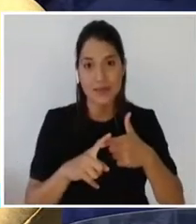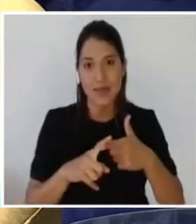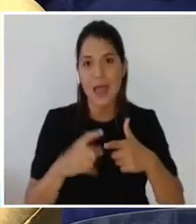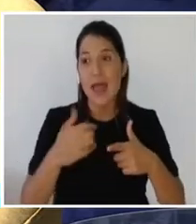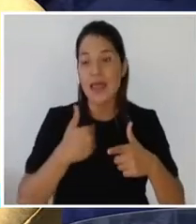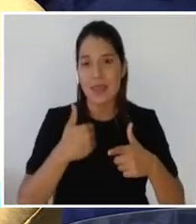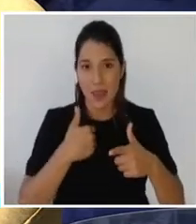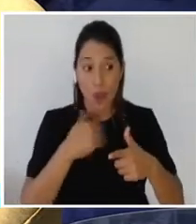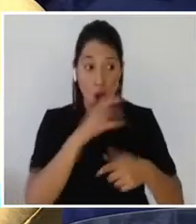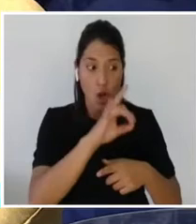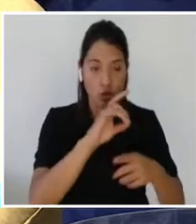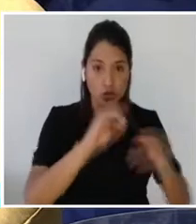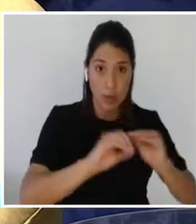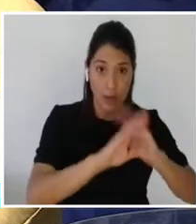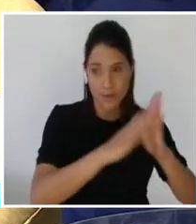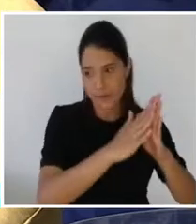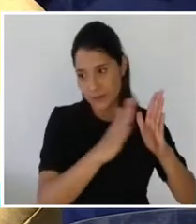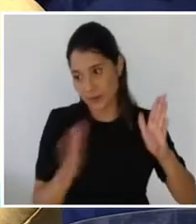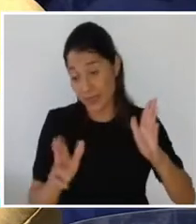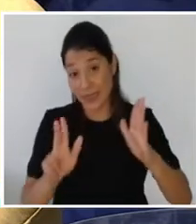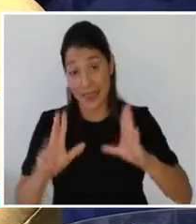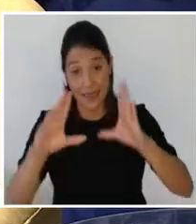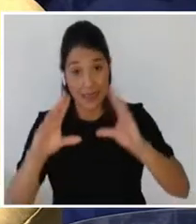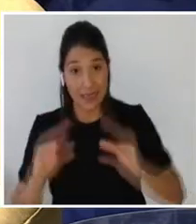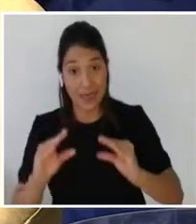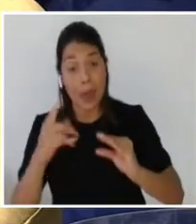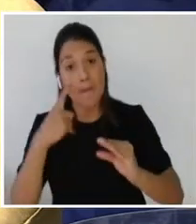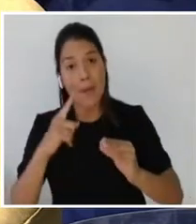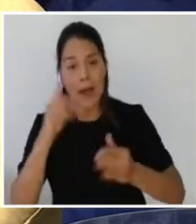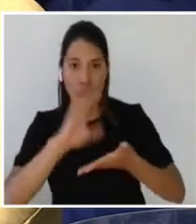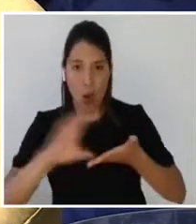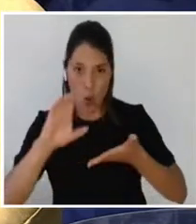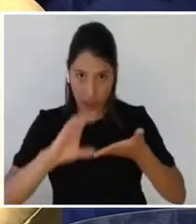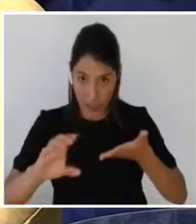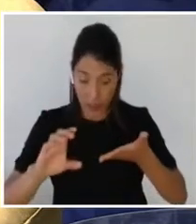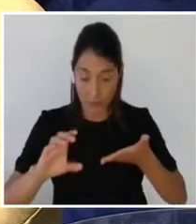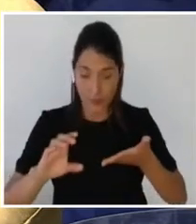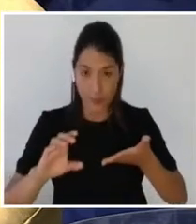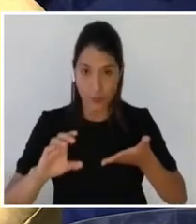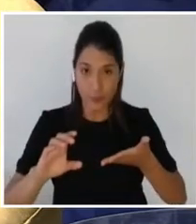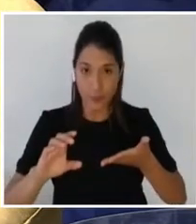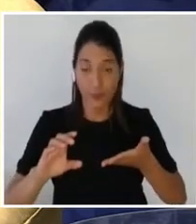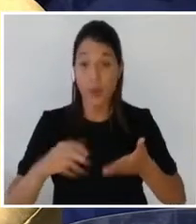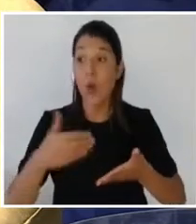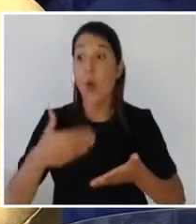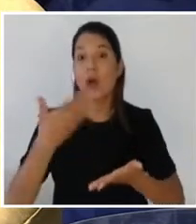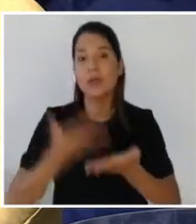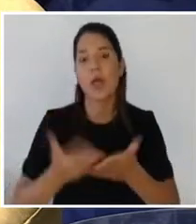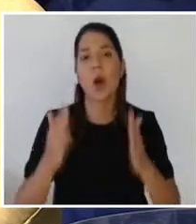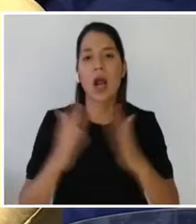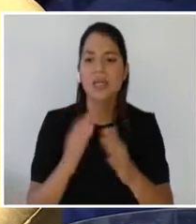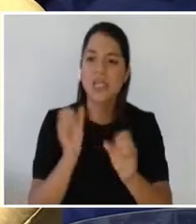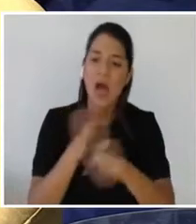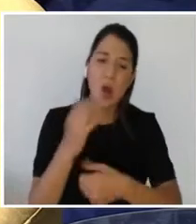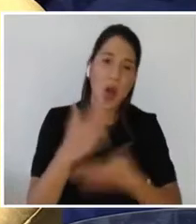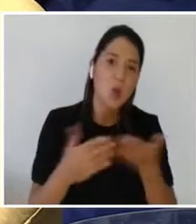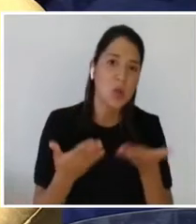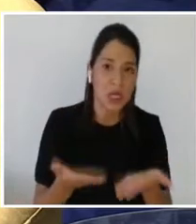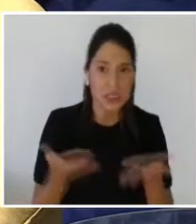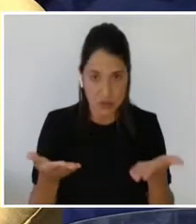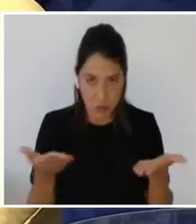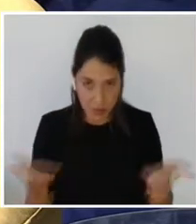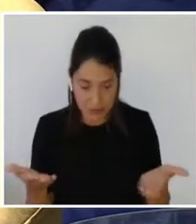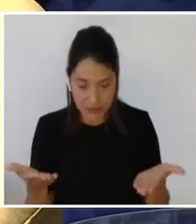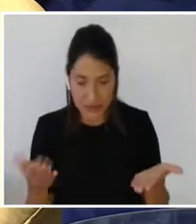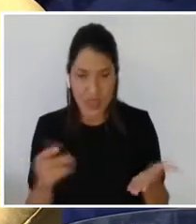8 de la mañana hasta las 3 de la tarde para el colegio, ¿verdad? Cuando llego a mi casa, hago ciertas cosas. Entonces, lo que me ha ayudado es llevar